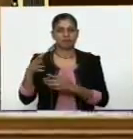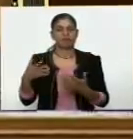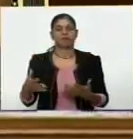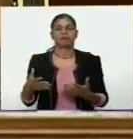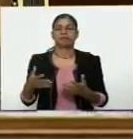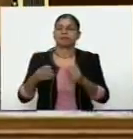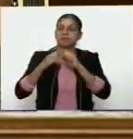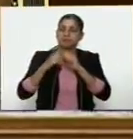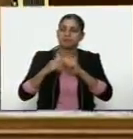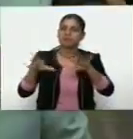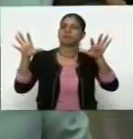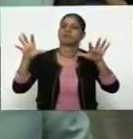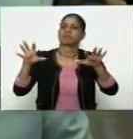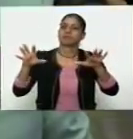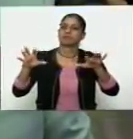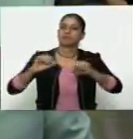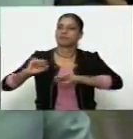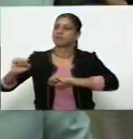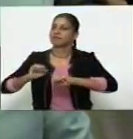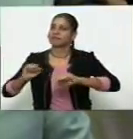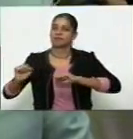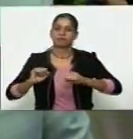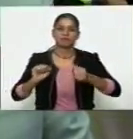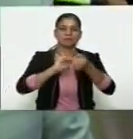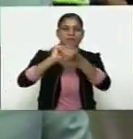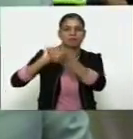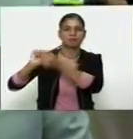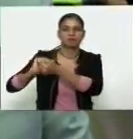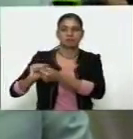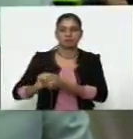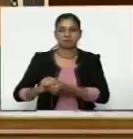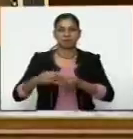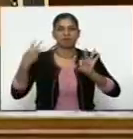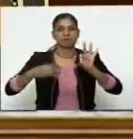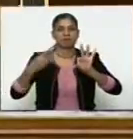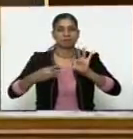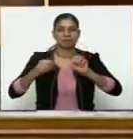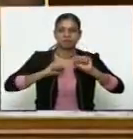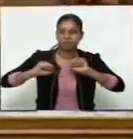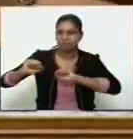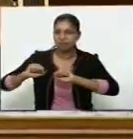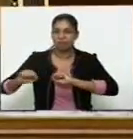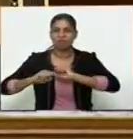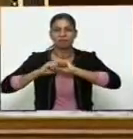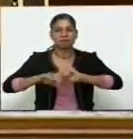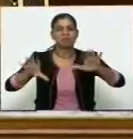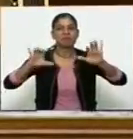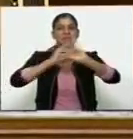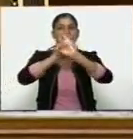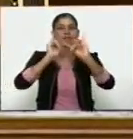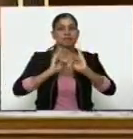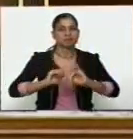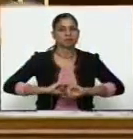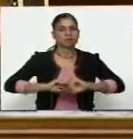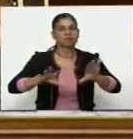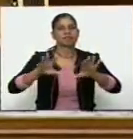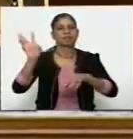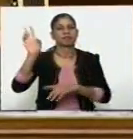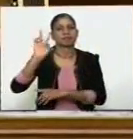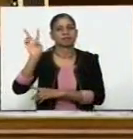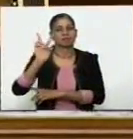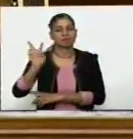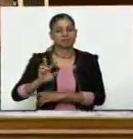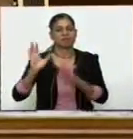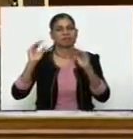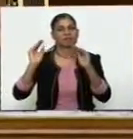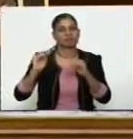salió arrasando. El Petro salió arrasando y llevando felicidad para Venezuela, la esperanza para